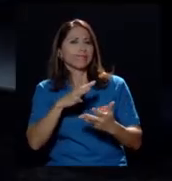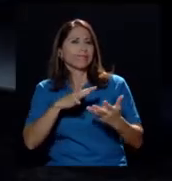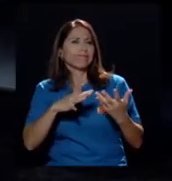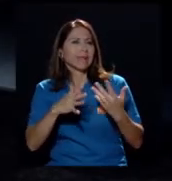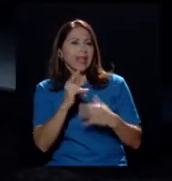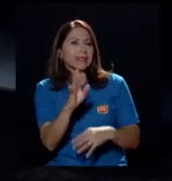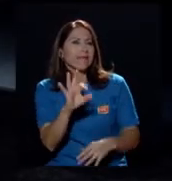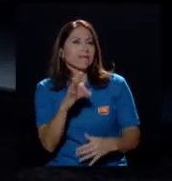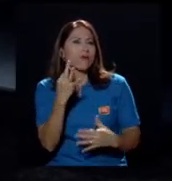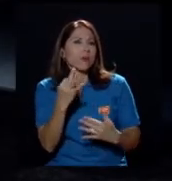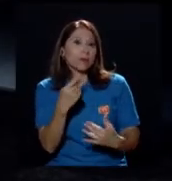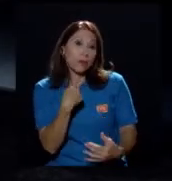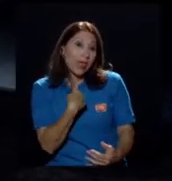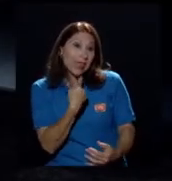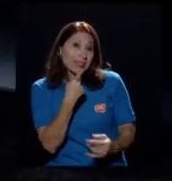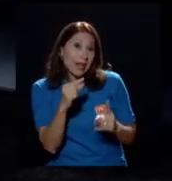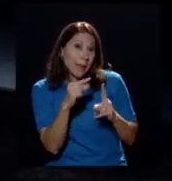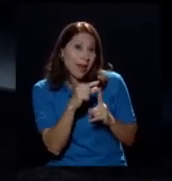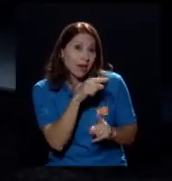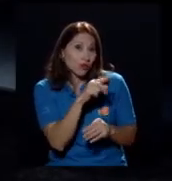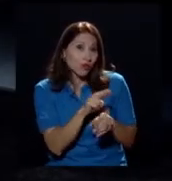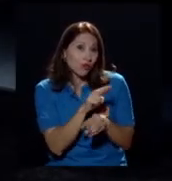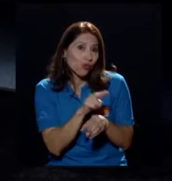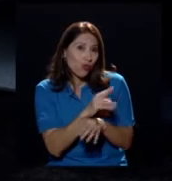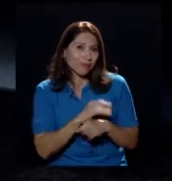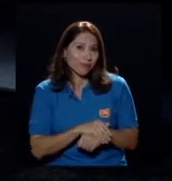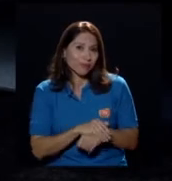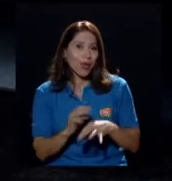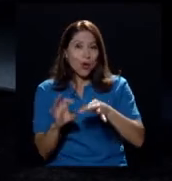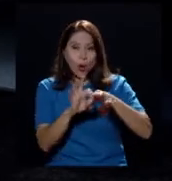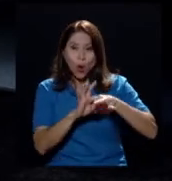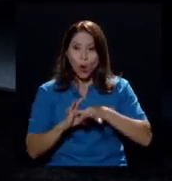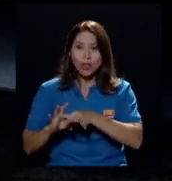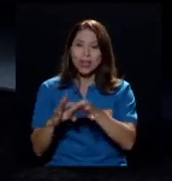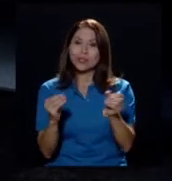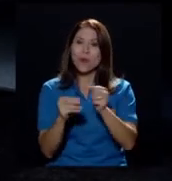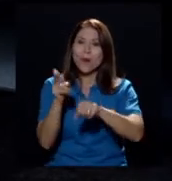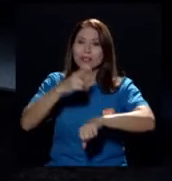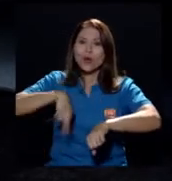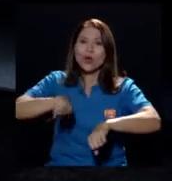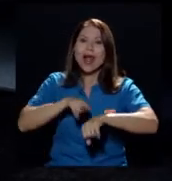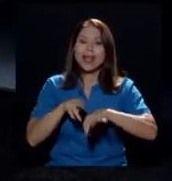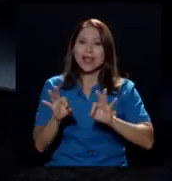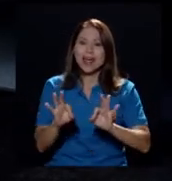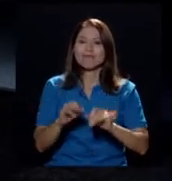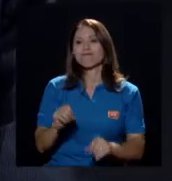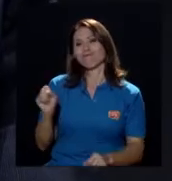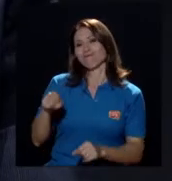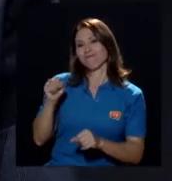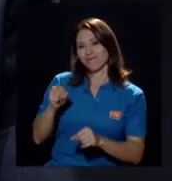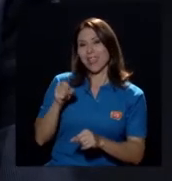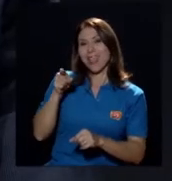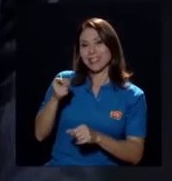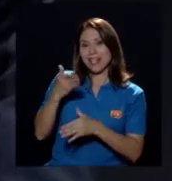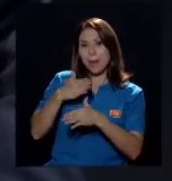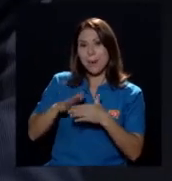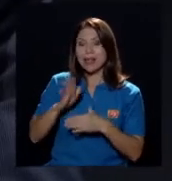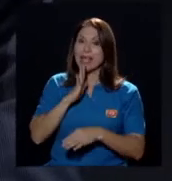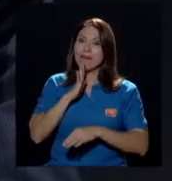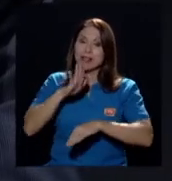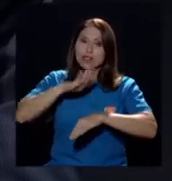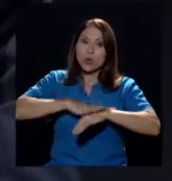y digamos la palabra que usted uso coordinación más orgánica oral si eso es así la parte que se refiere ya la